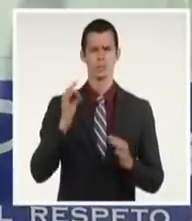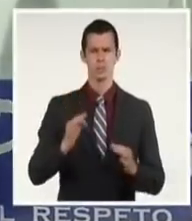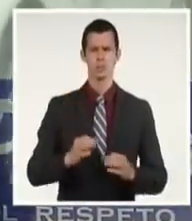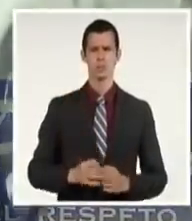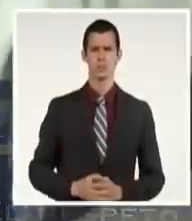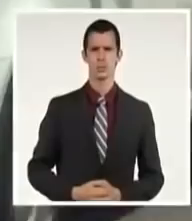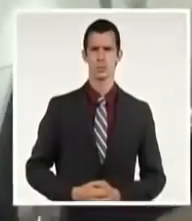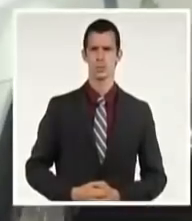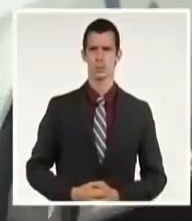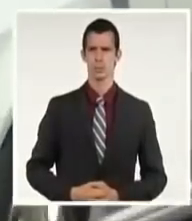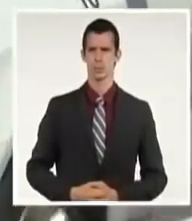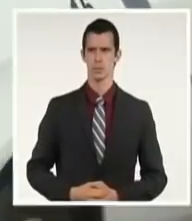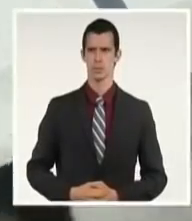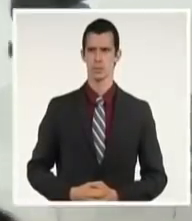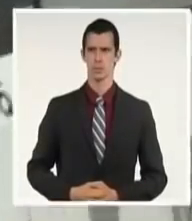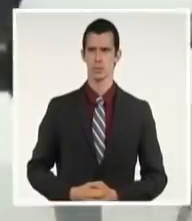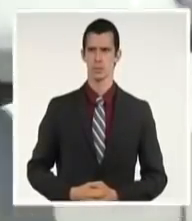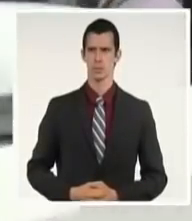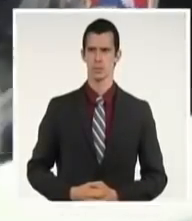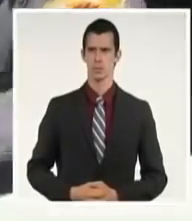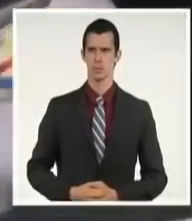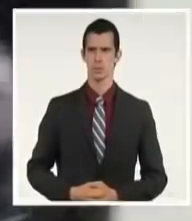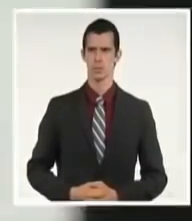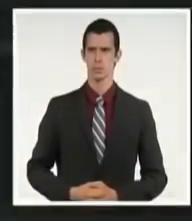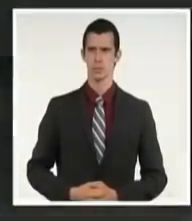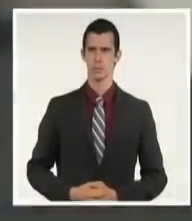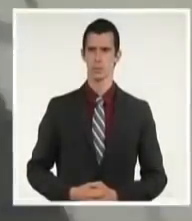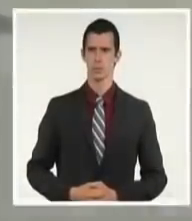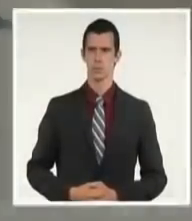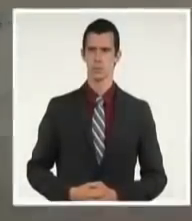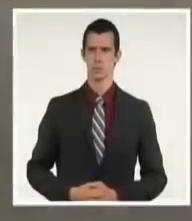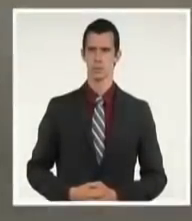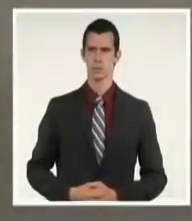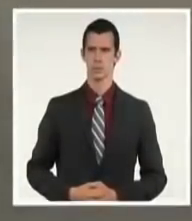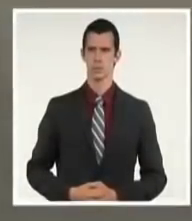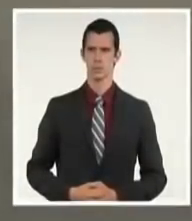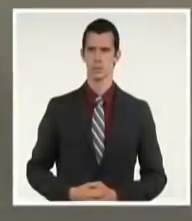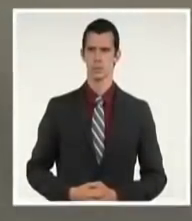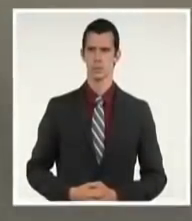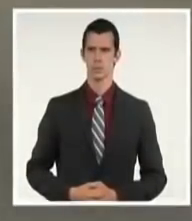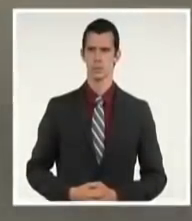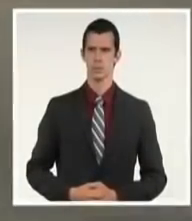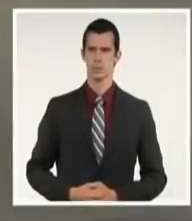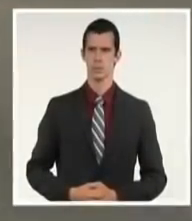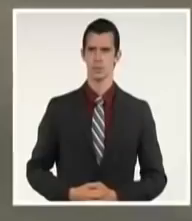saben. Abdiel Bermúdez Bermúdez, Sistema Informativo de la Televisión Cubana.